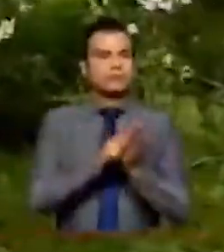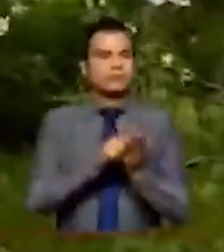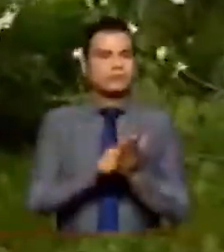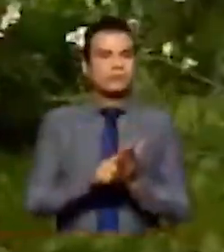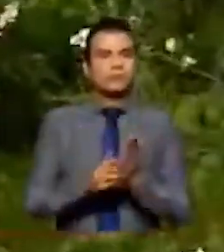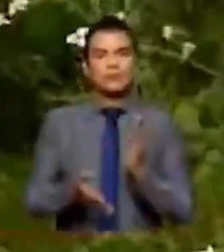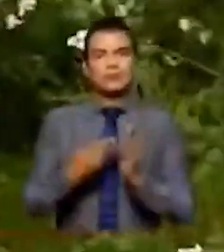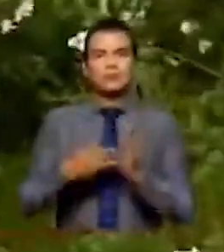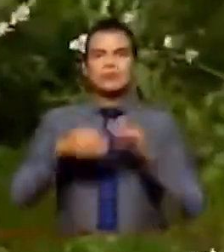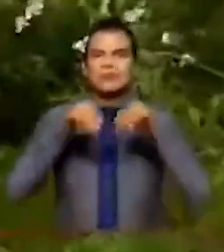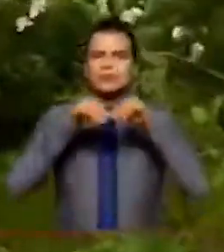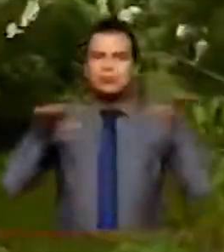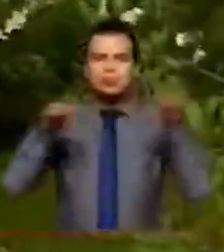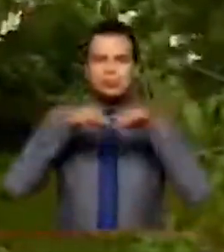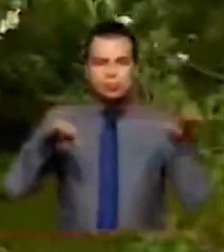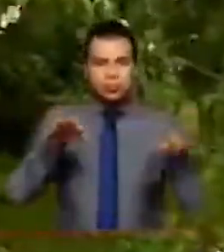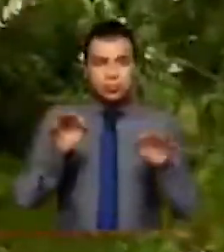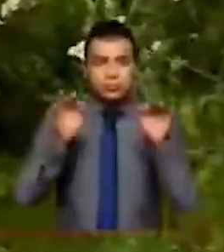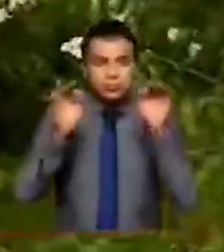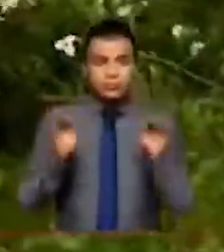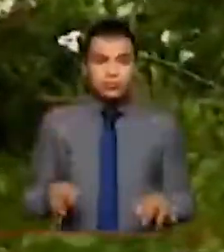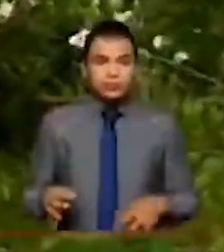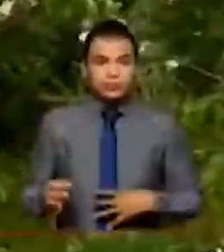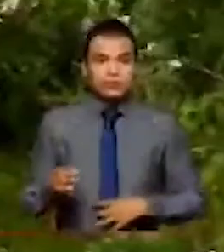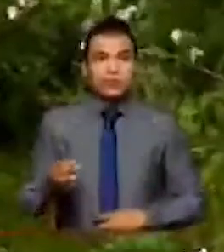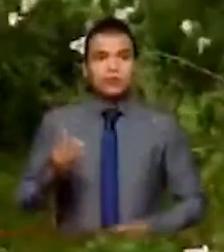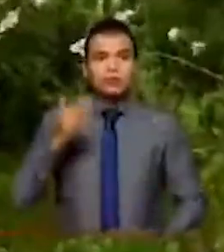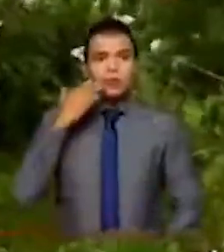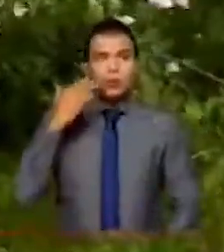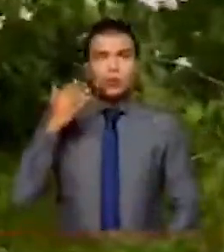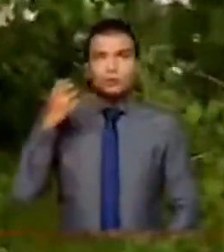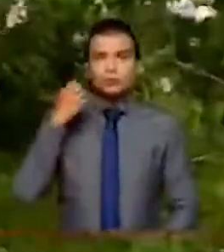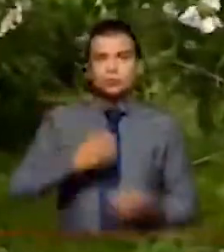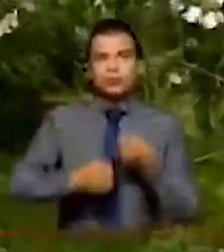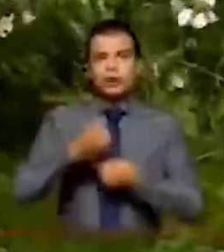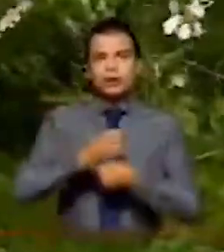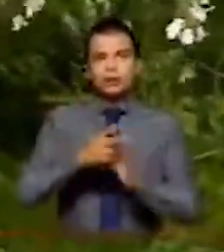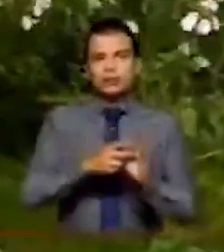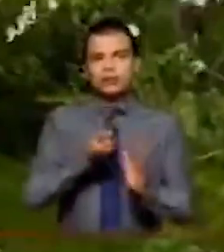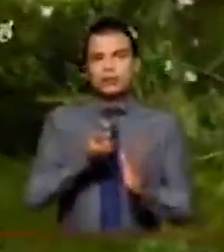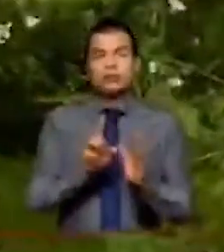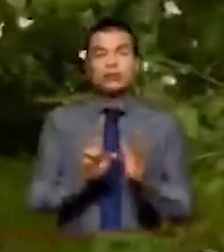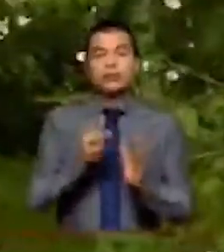de publicarlos. Ese libro, por ejemplo, lo terminé en el año 2008 y